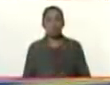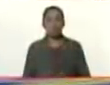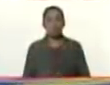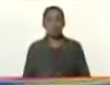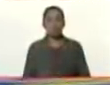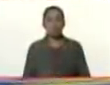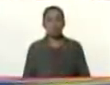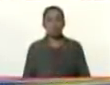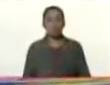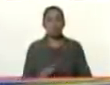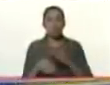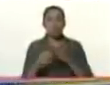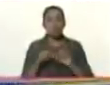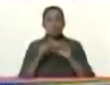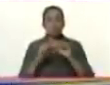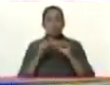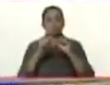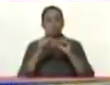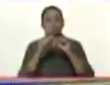y llevar adelante